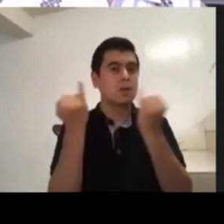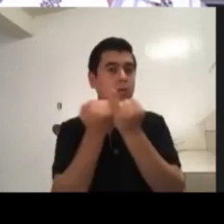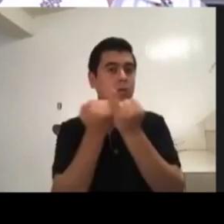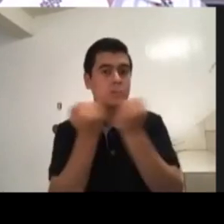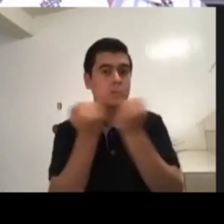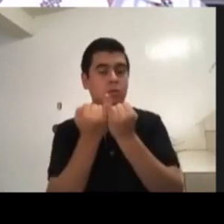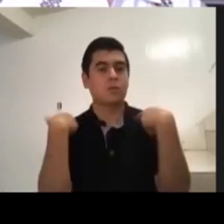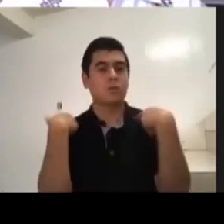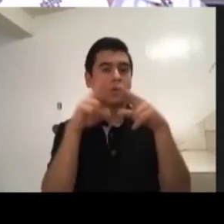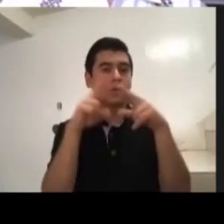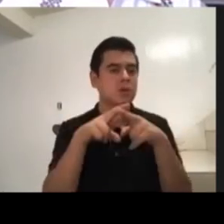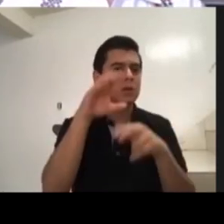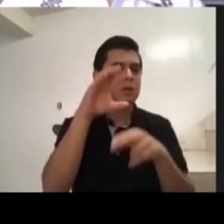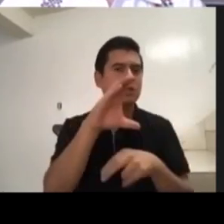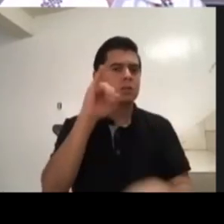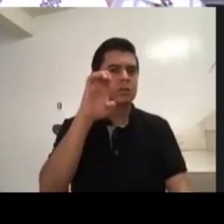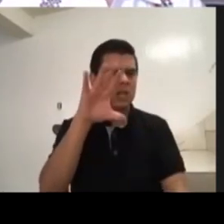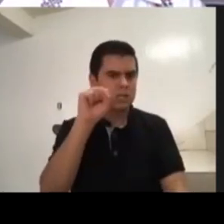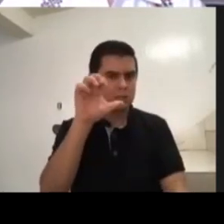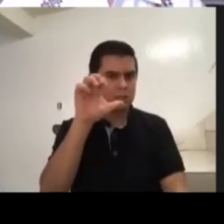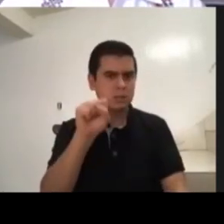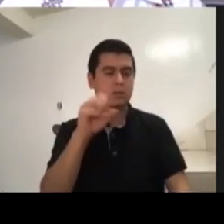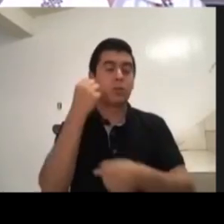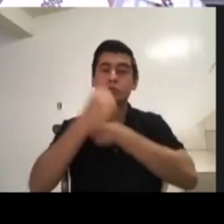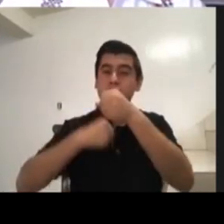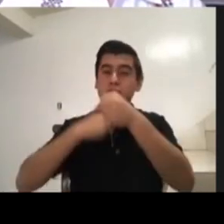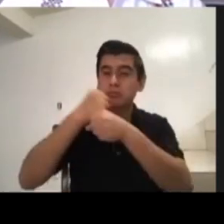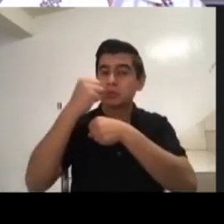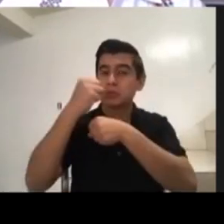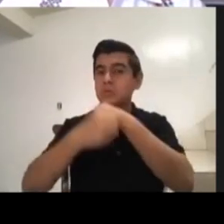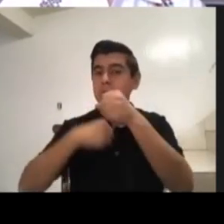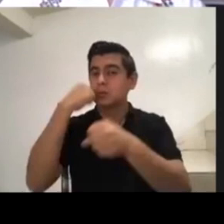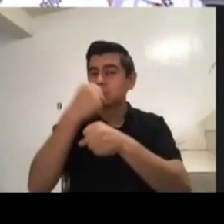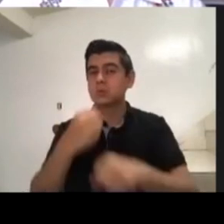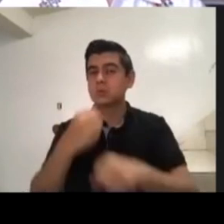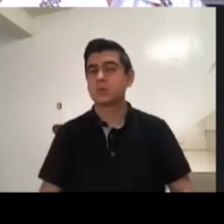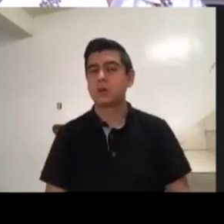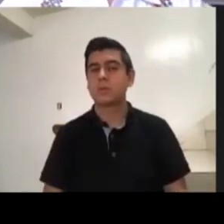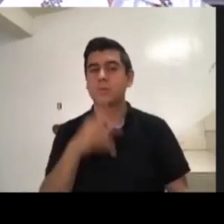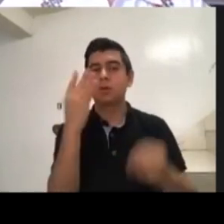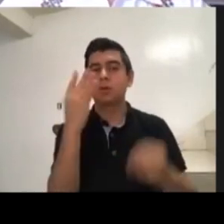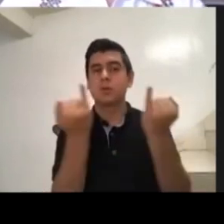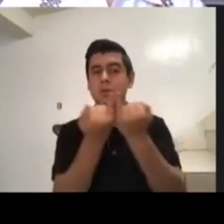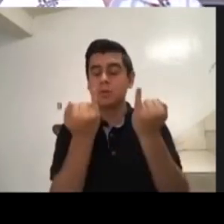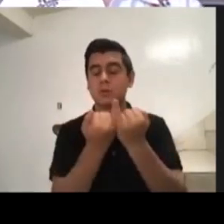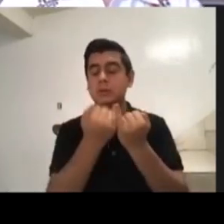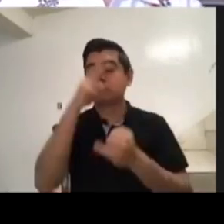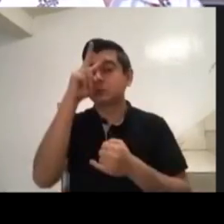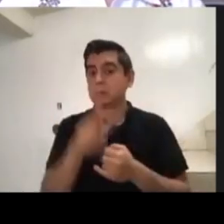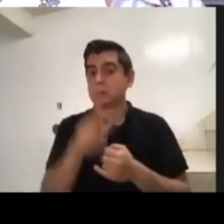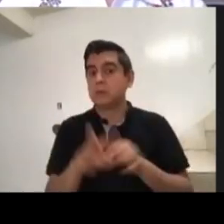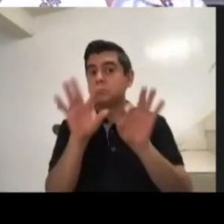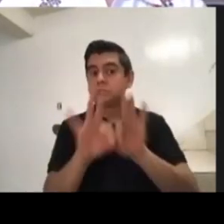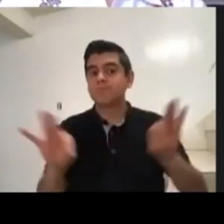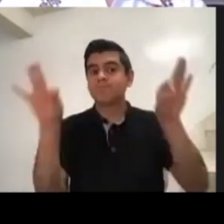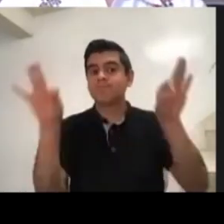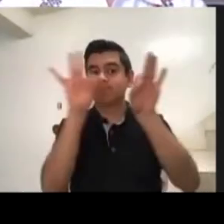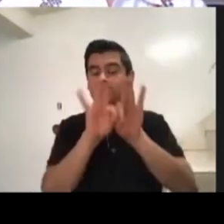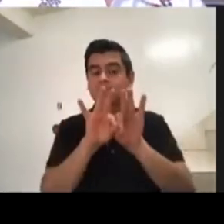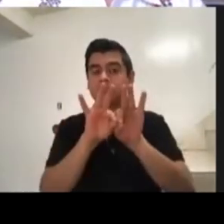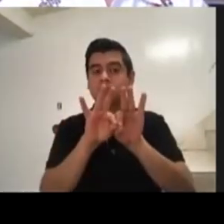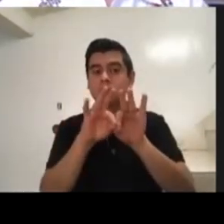durante muchísimos años. Nos honramos, además de que sea un miembro del Consejo